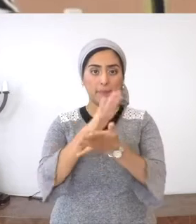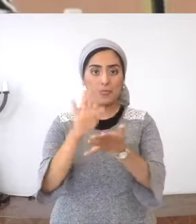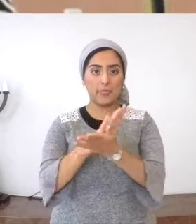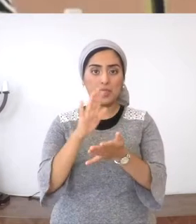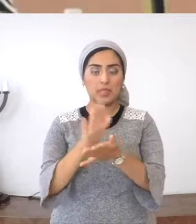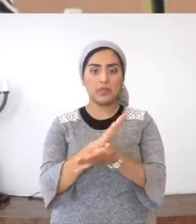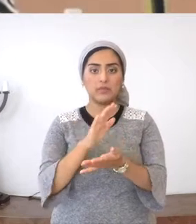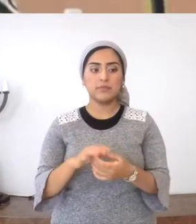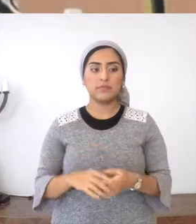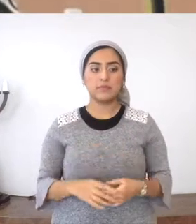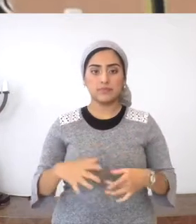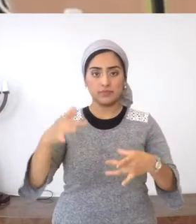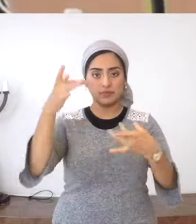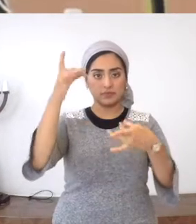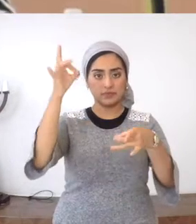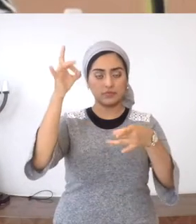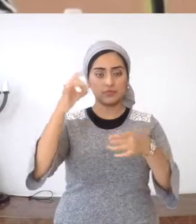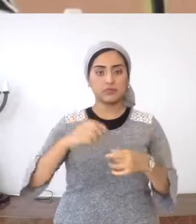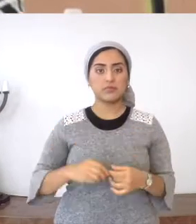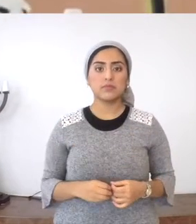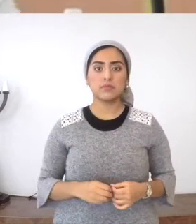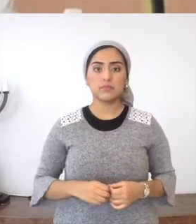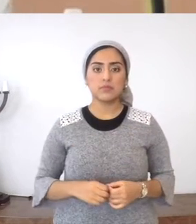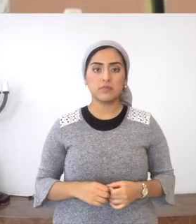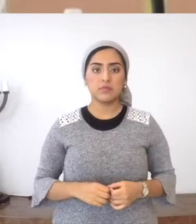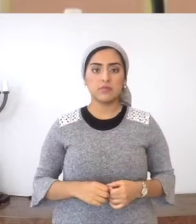Sobre Trabajas impresas